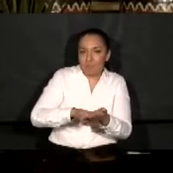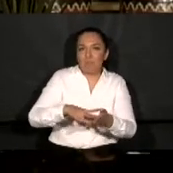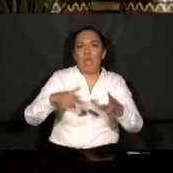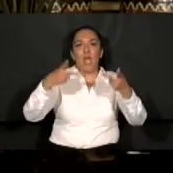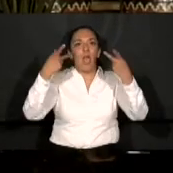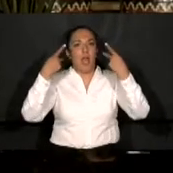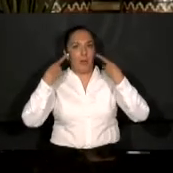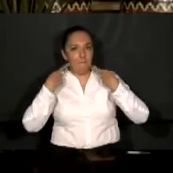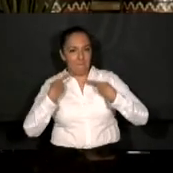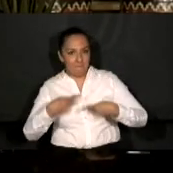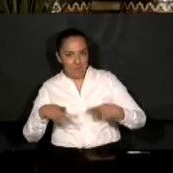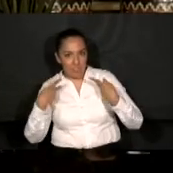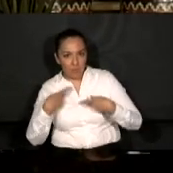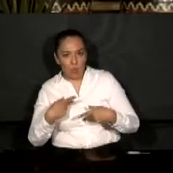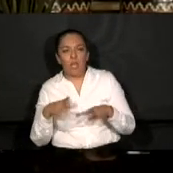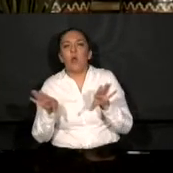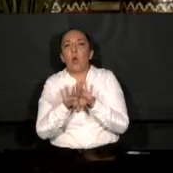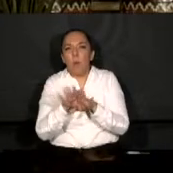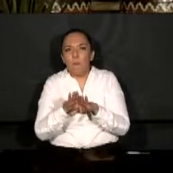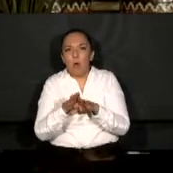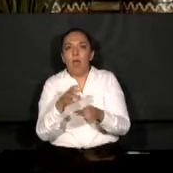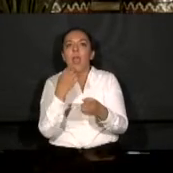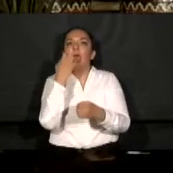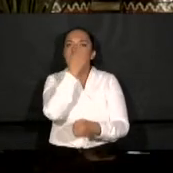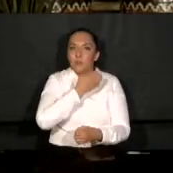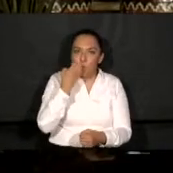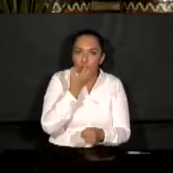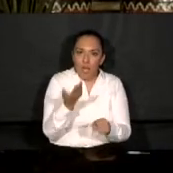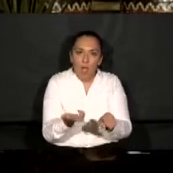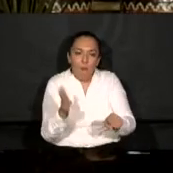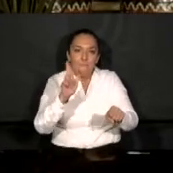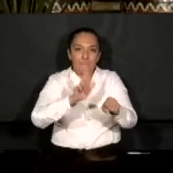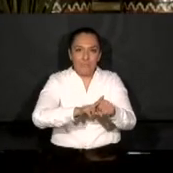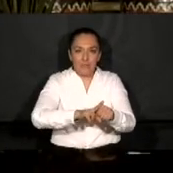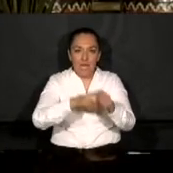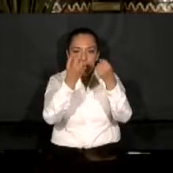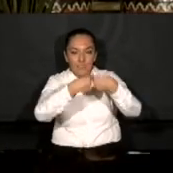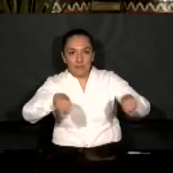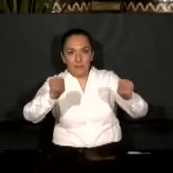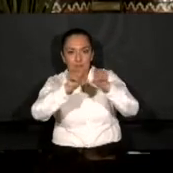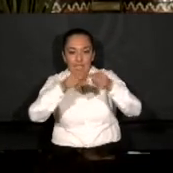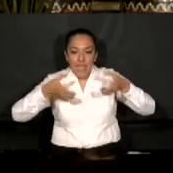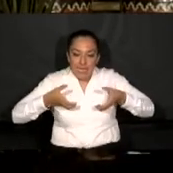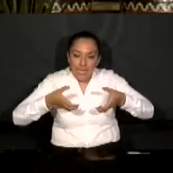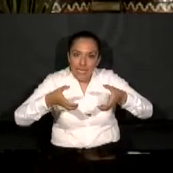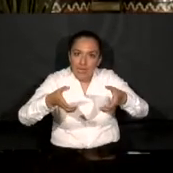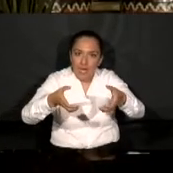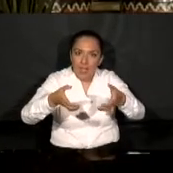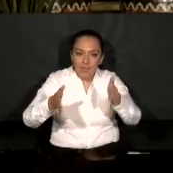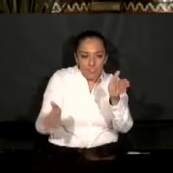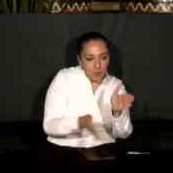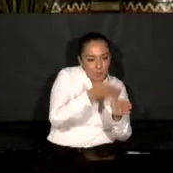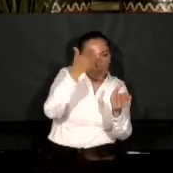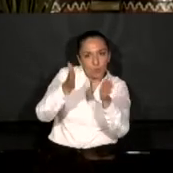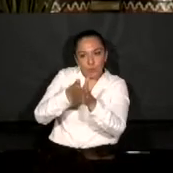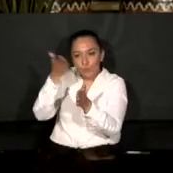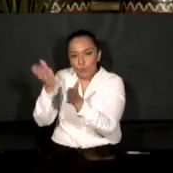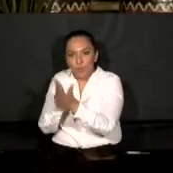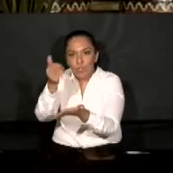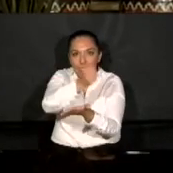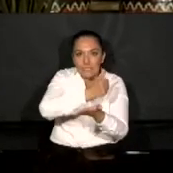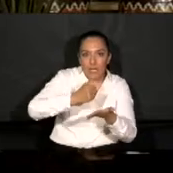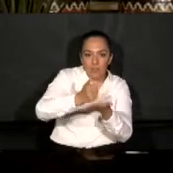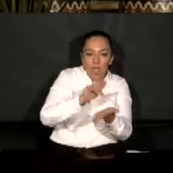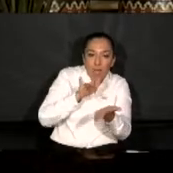escuelas, a través de hospitales, a través de servicios públicos, a través de carreteras, a través de infraestructura para apoyar a